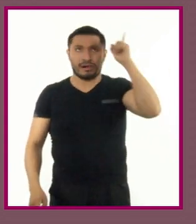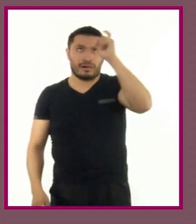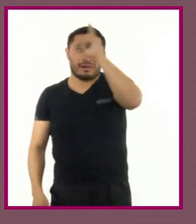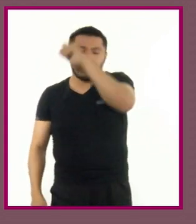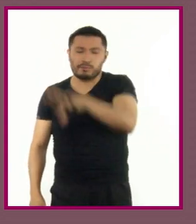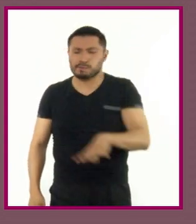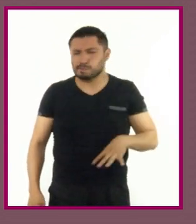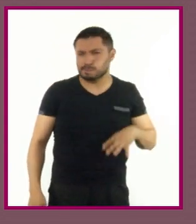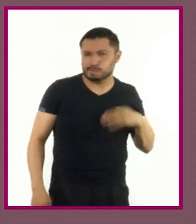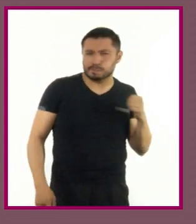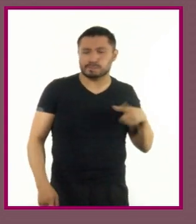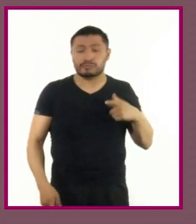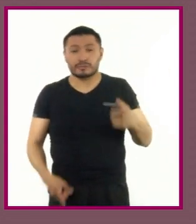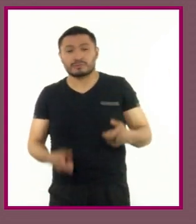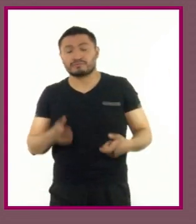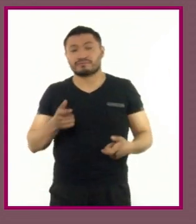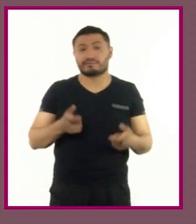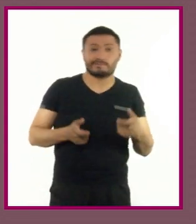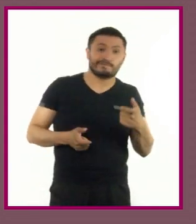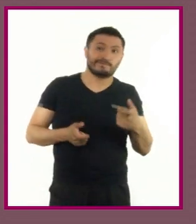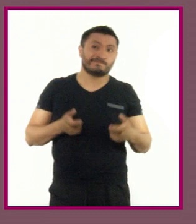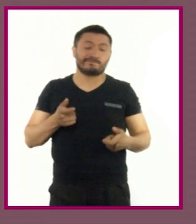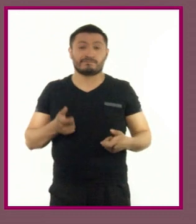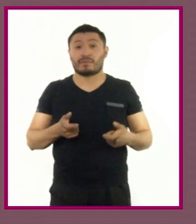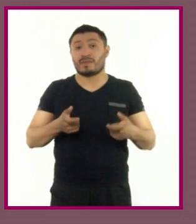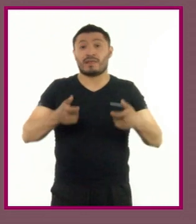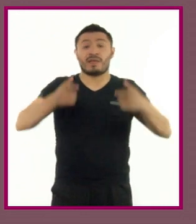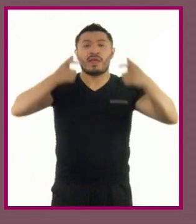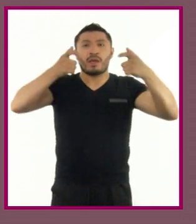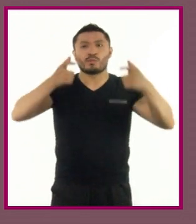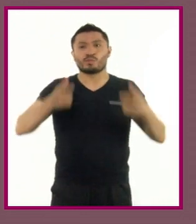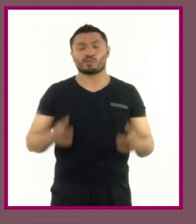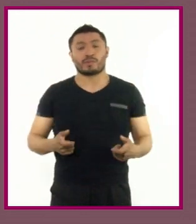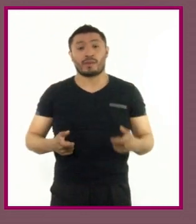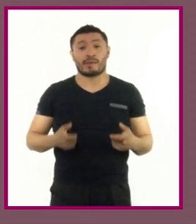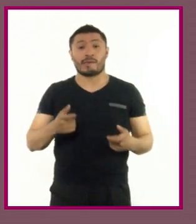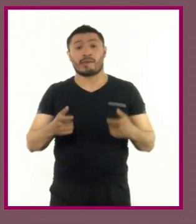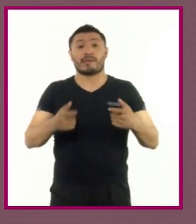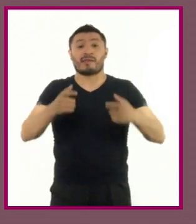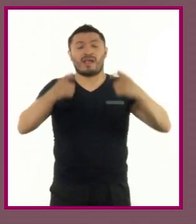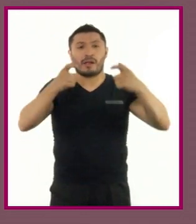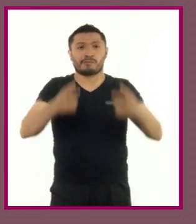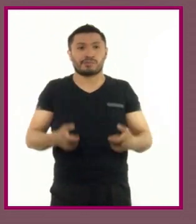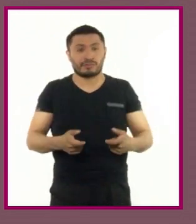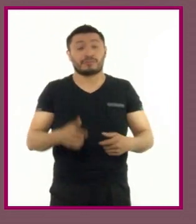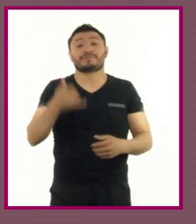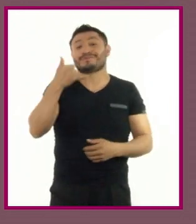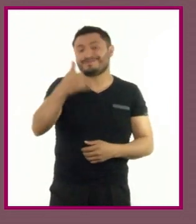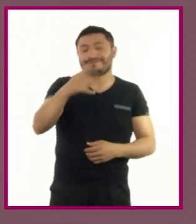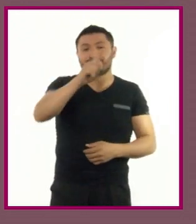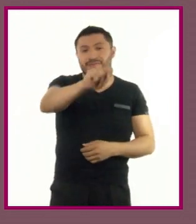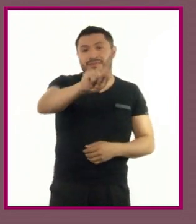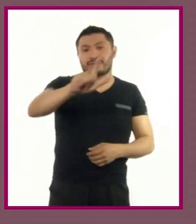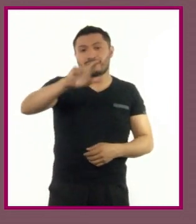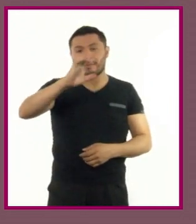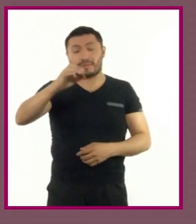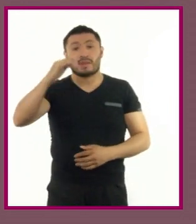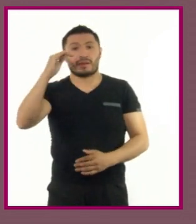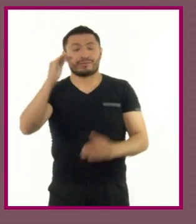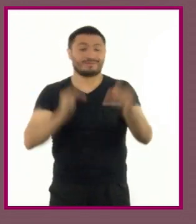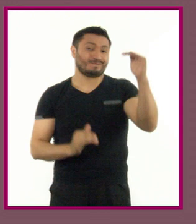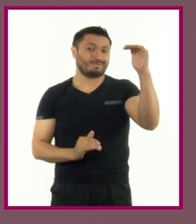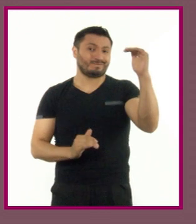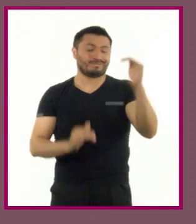manteniendo un crecimiento mediocre. Entonces, este tratado entre desiguales, eso hay que subrayarlo,